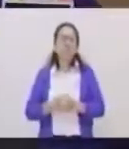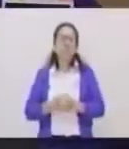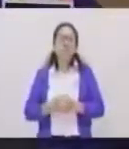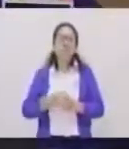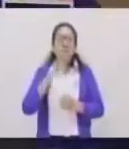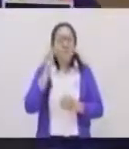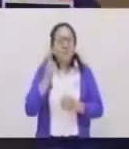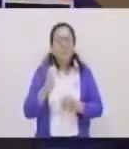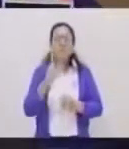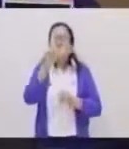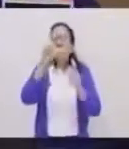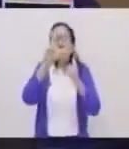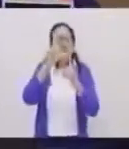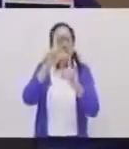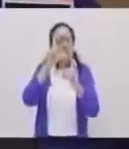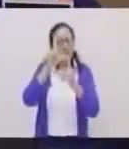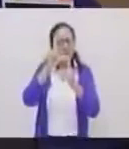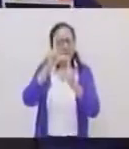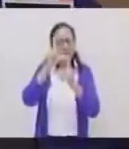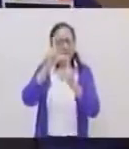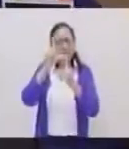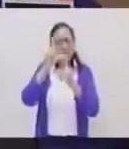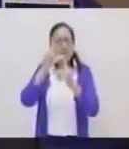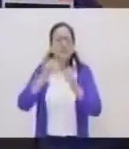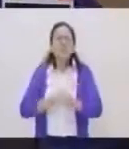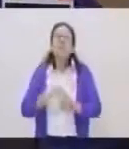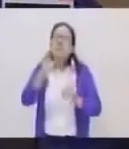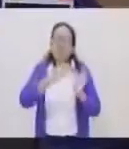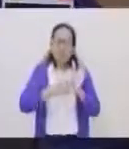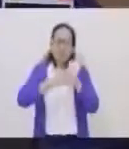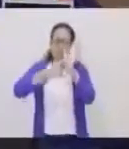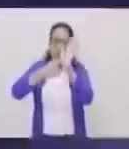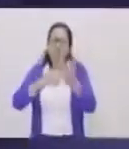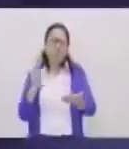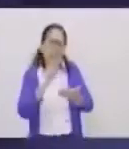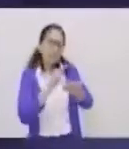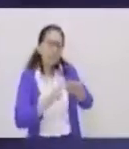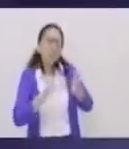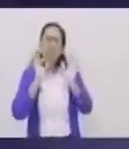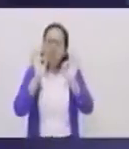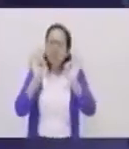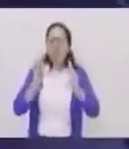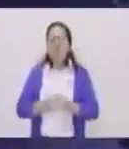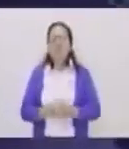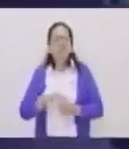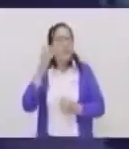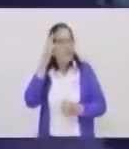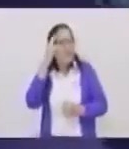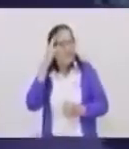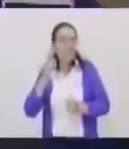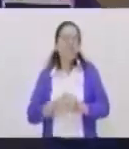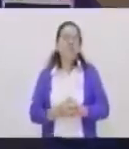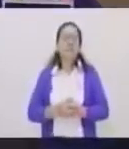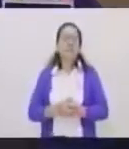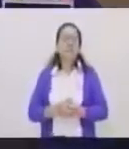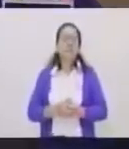presentar siempre una letra hermosa, que es tu carta de presentación cuando tú escribes. Entonces, siempre recuerda